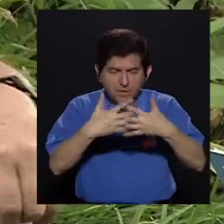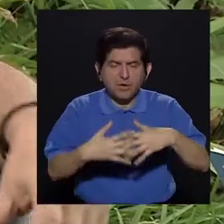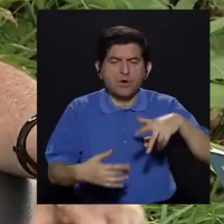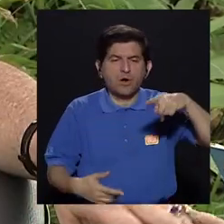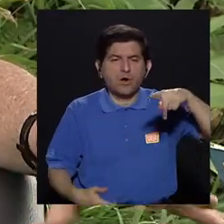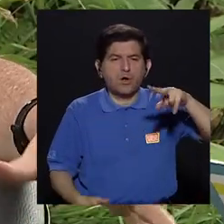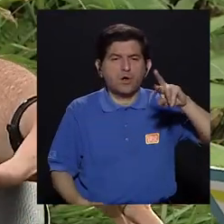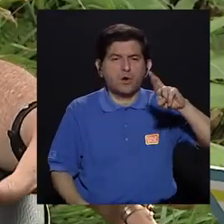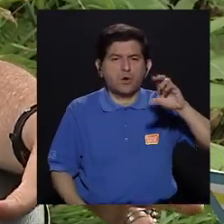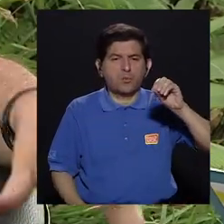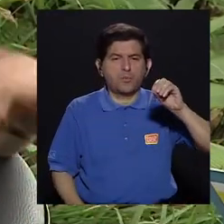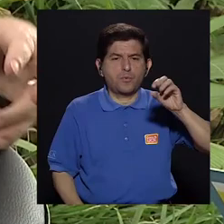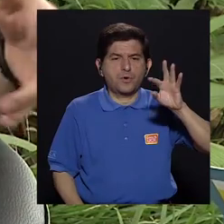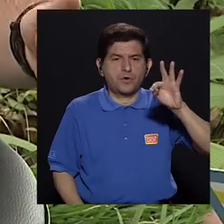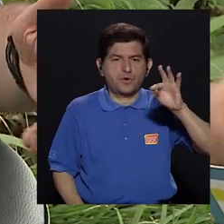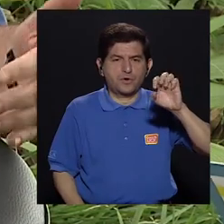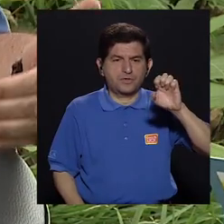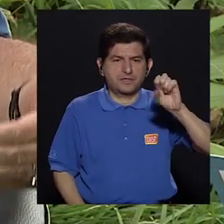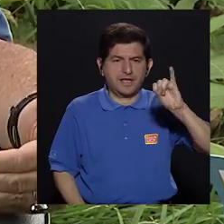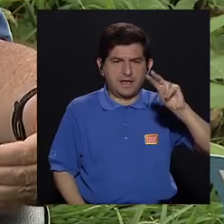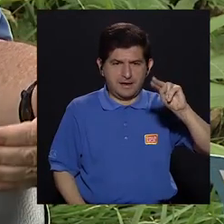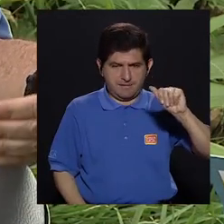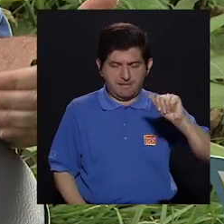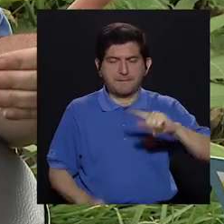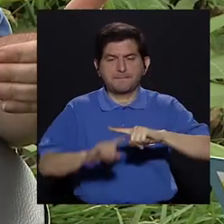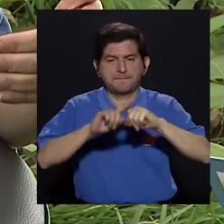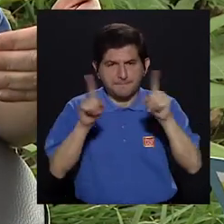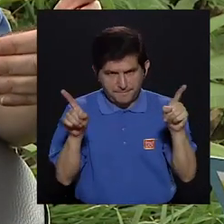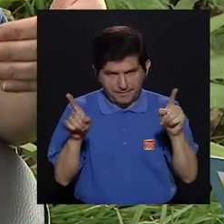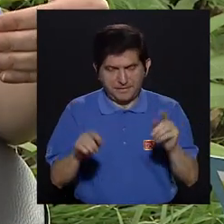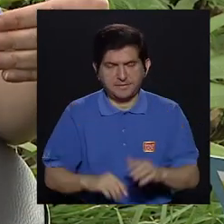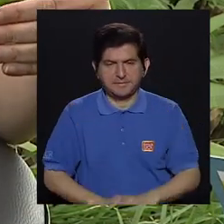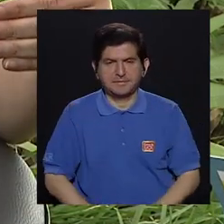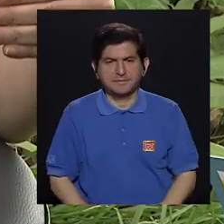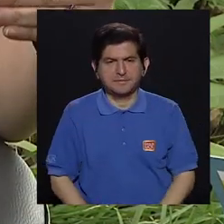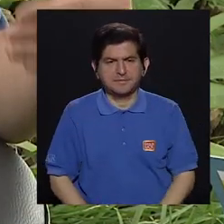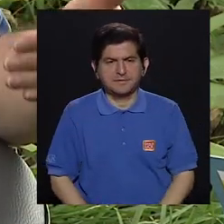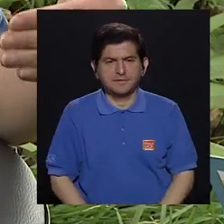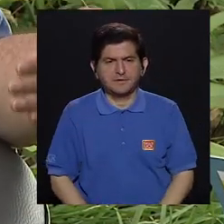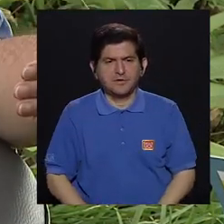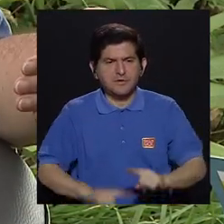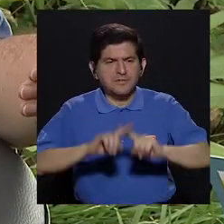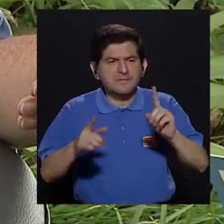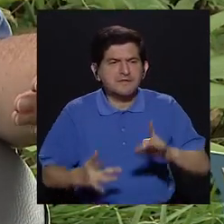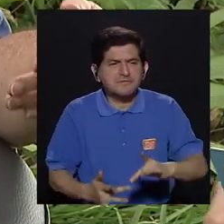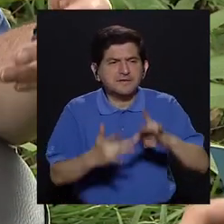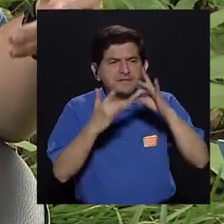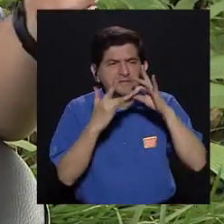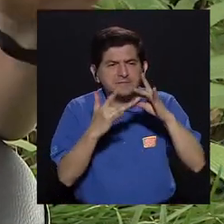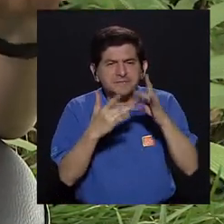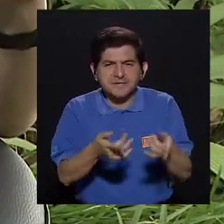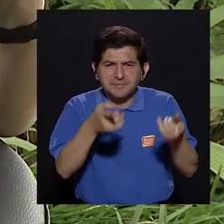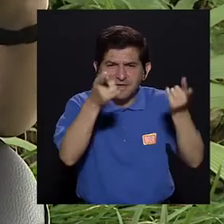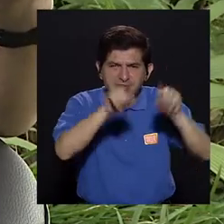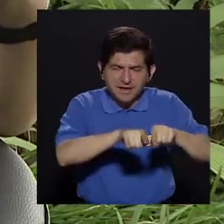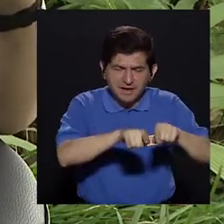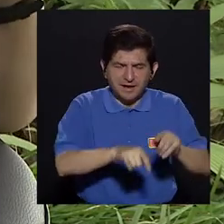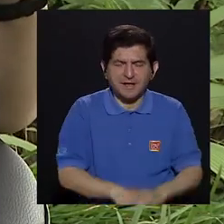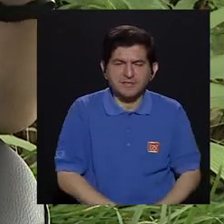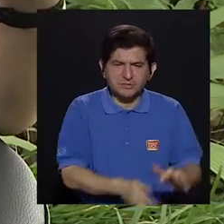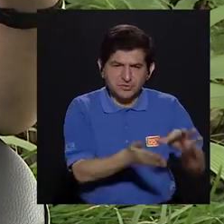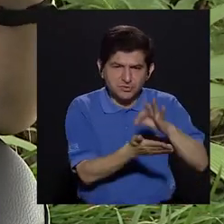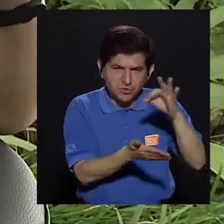ahora, doctor, porque es importante, pero lo que más diferencia, digamos, en el caso del